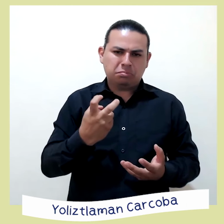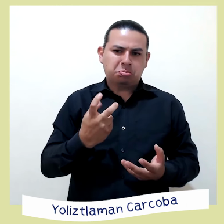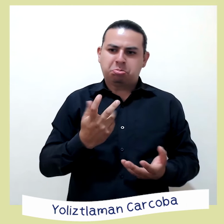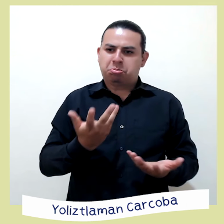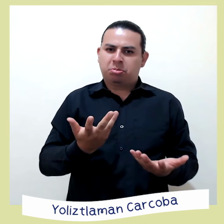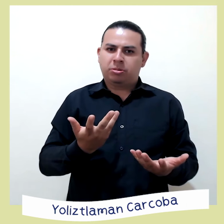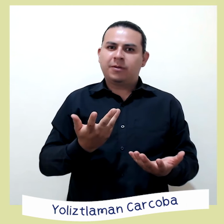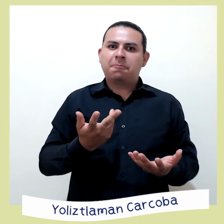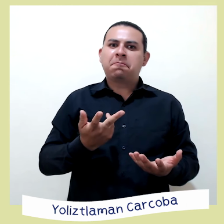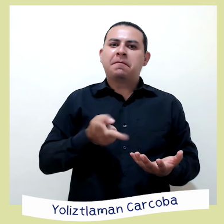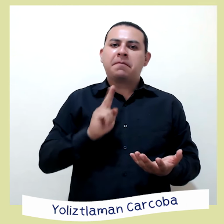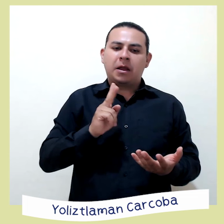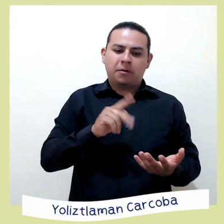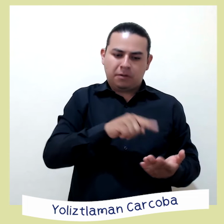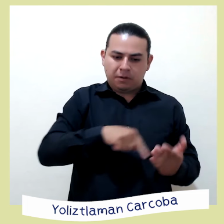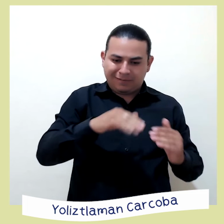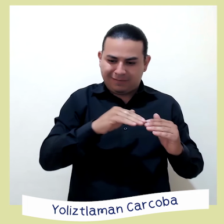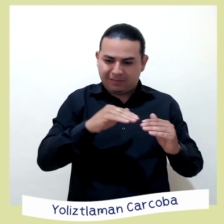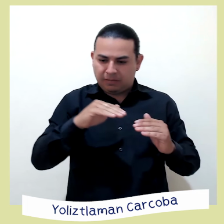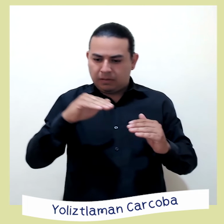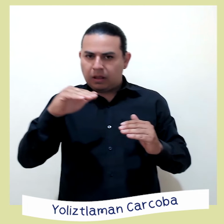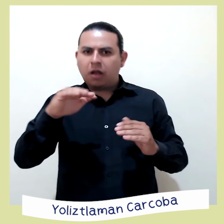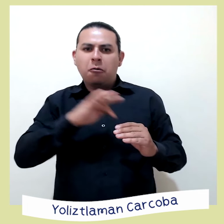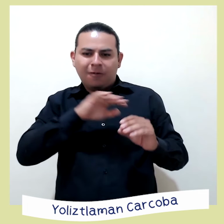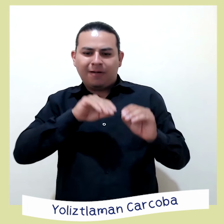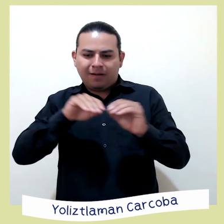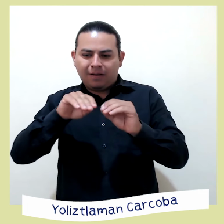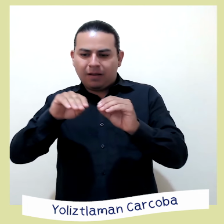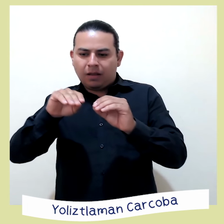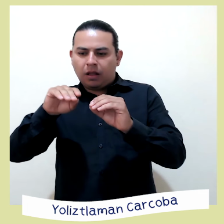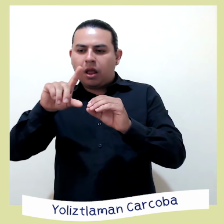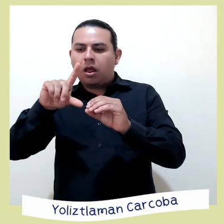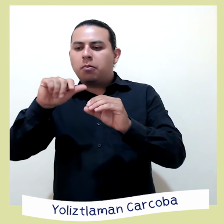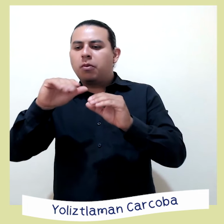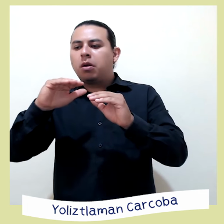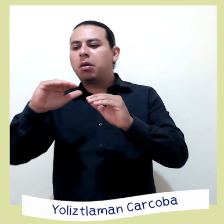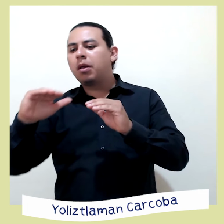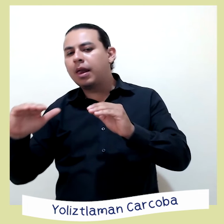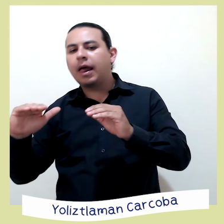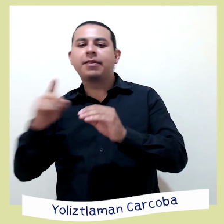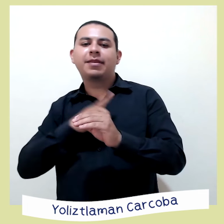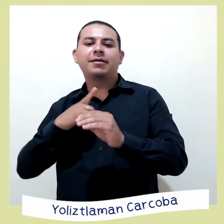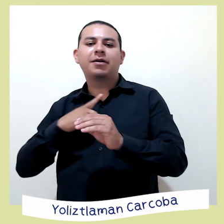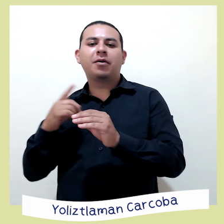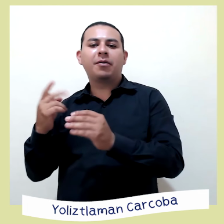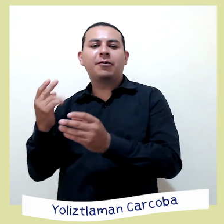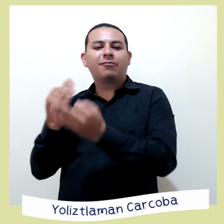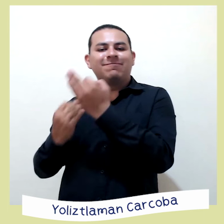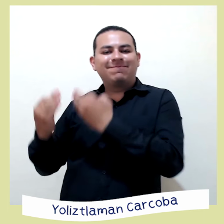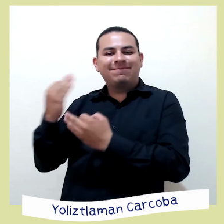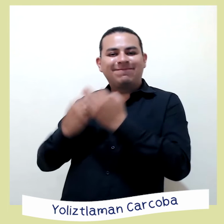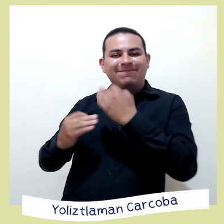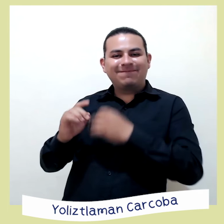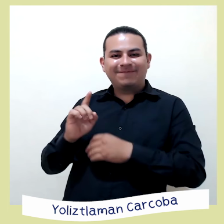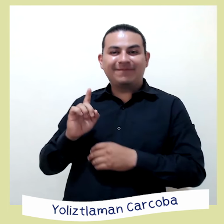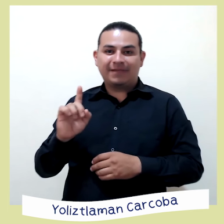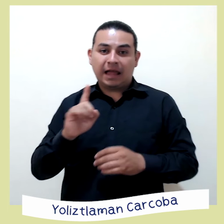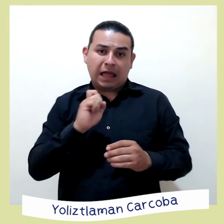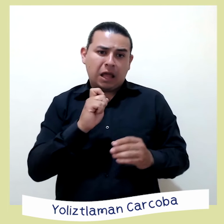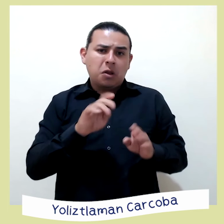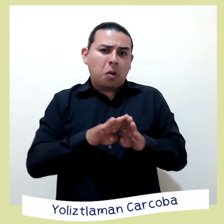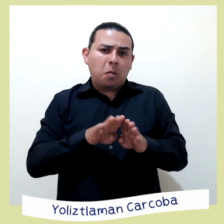deterioro funcional que implica tal o cual condición y la eventual situación de dependencia. Ese es el quiz. En